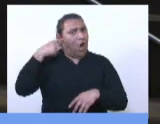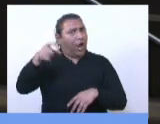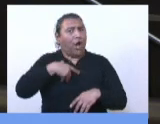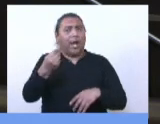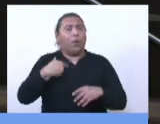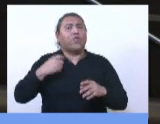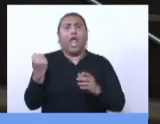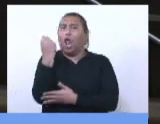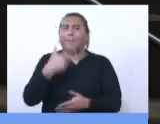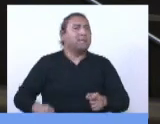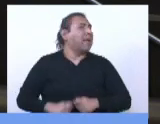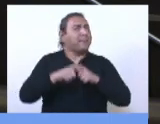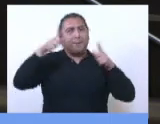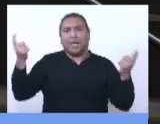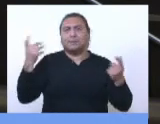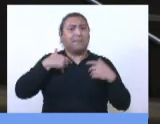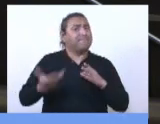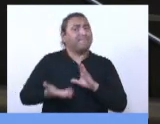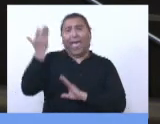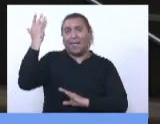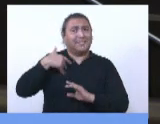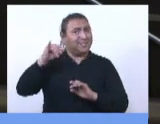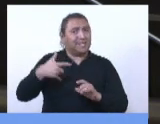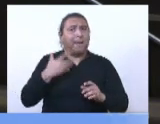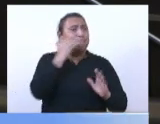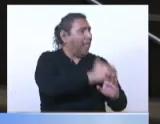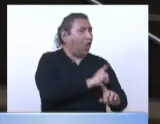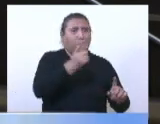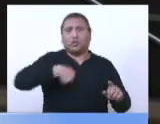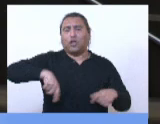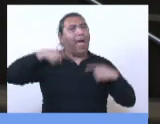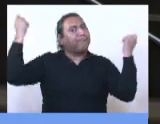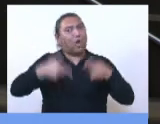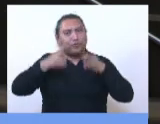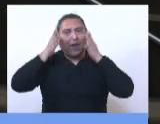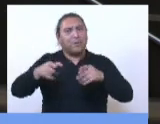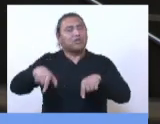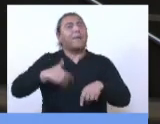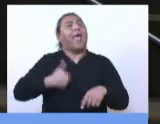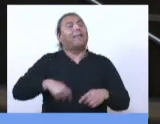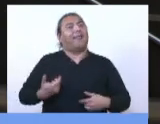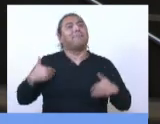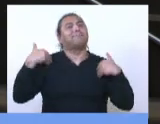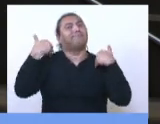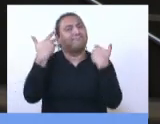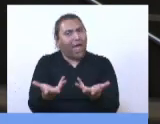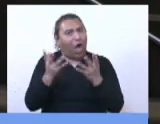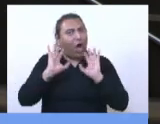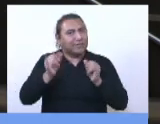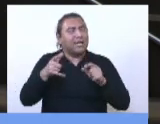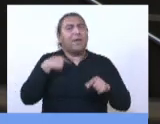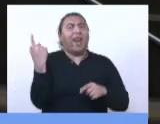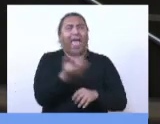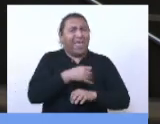cuando crezca la economía va a ser más no va a ser menos porque siempre estamos apostando a eso a que el argentino le vaya mejor pero nadie